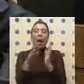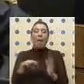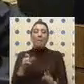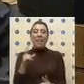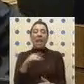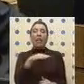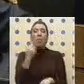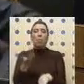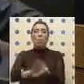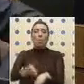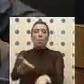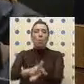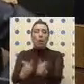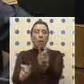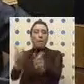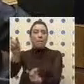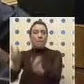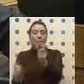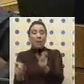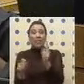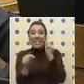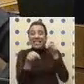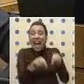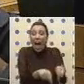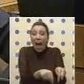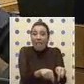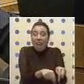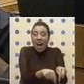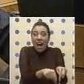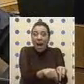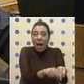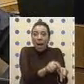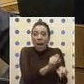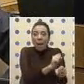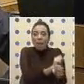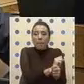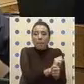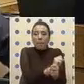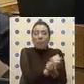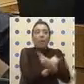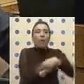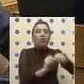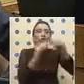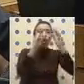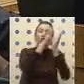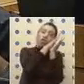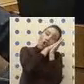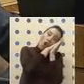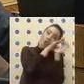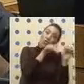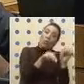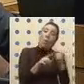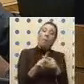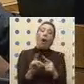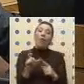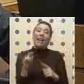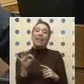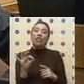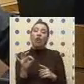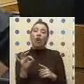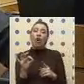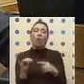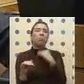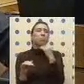costó la vida a personas que incluso estaban allí en reclusión nocturna, producto de delitos